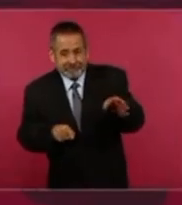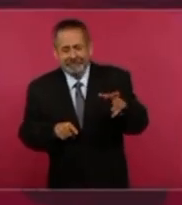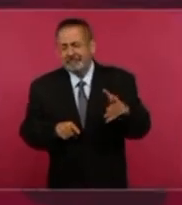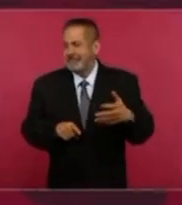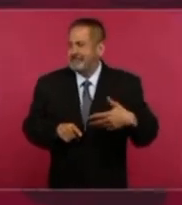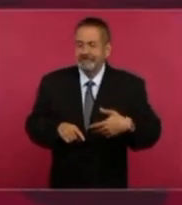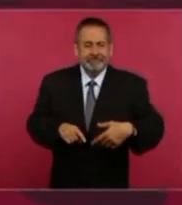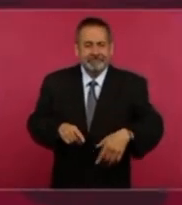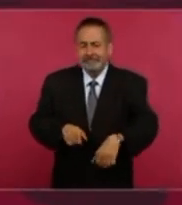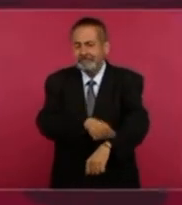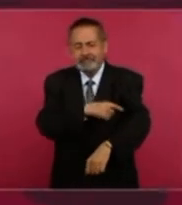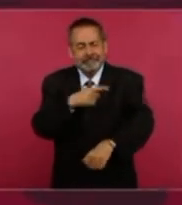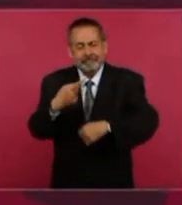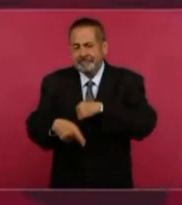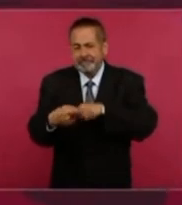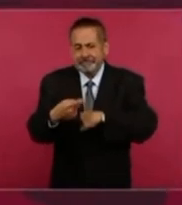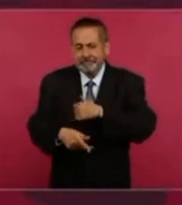en